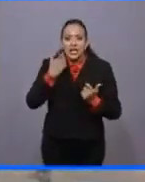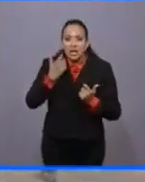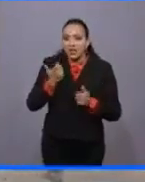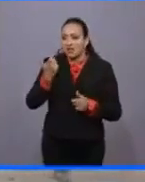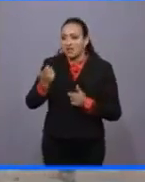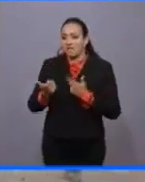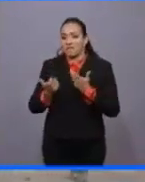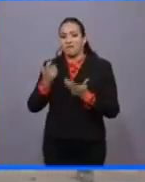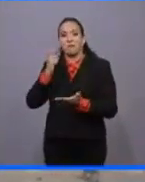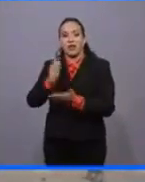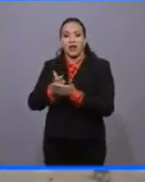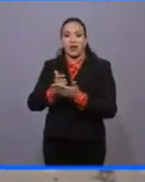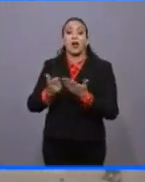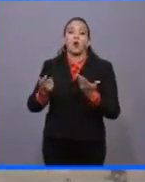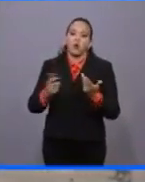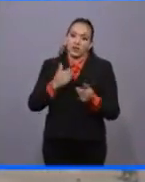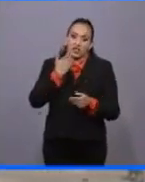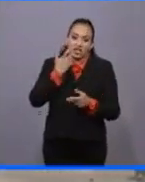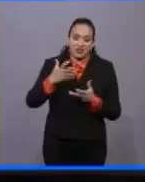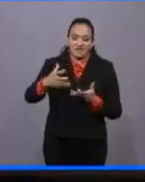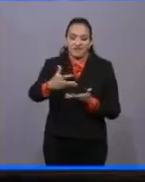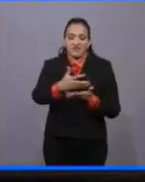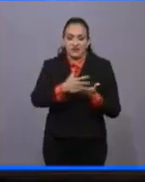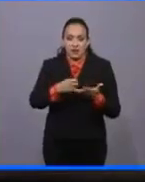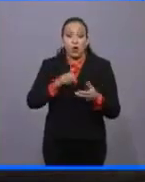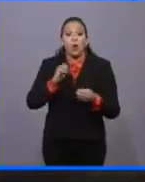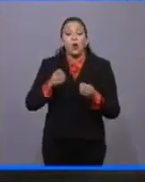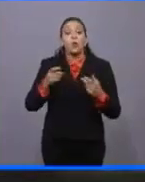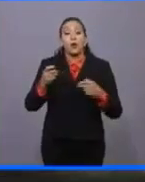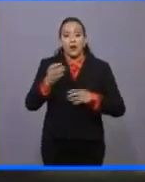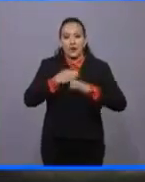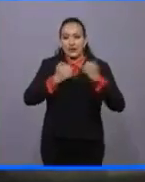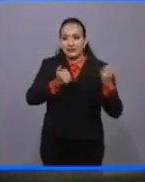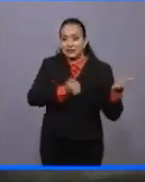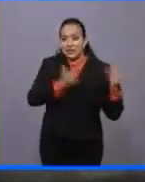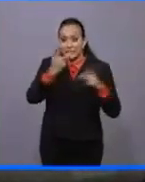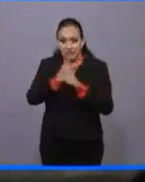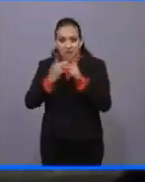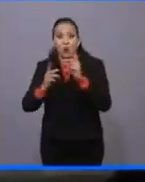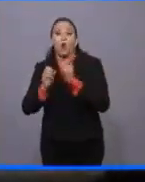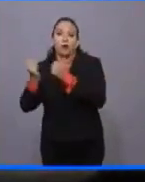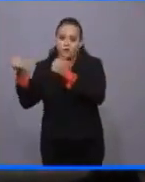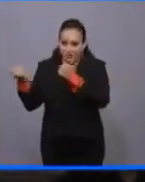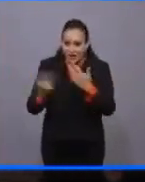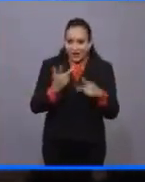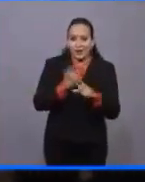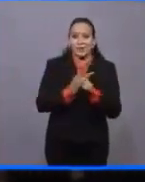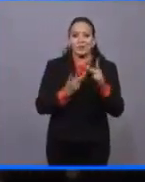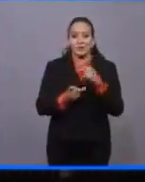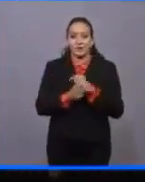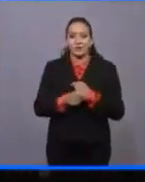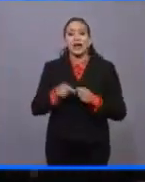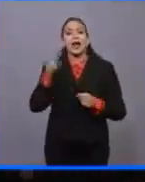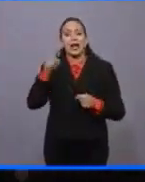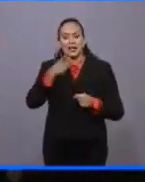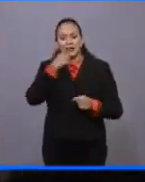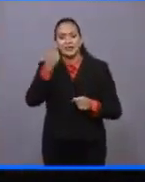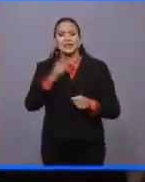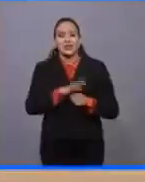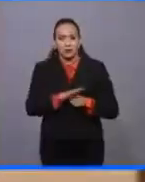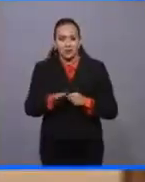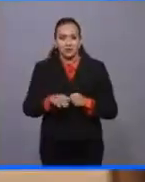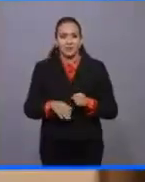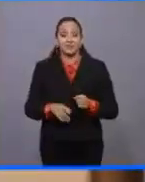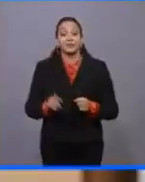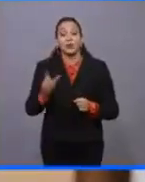autorizaciones, concesiones, así como a quienes exporten o importen mercancías. Entre estas medidas destaca el